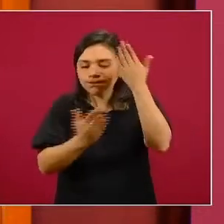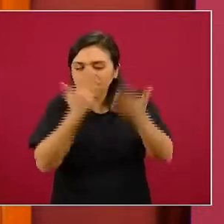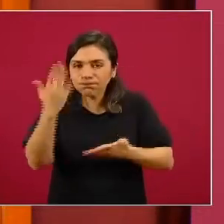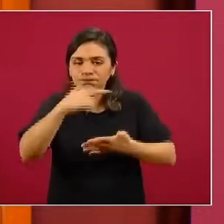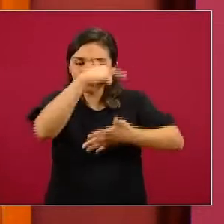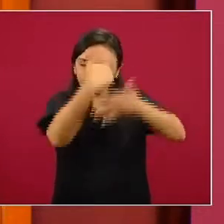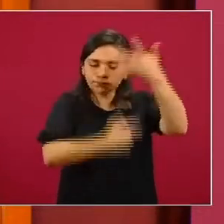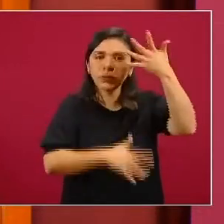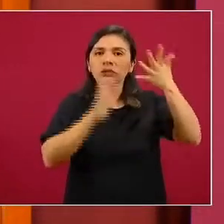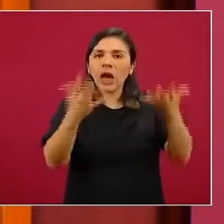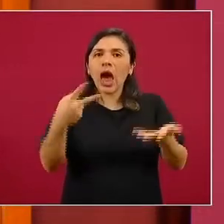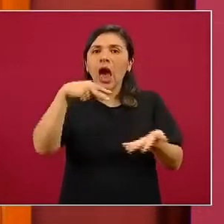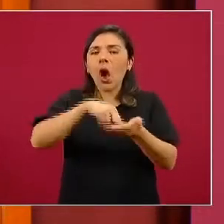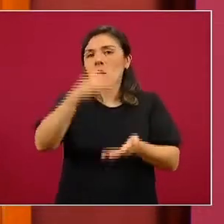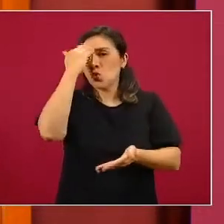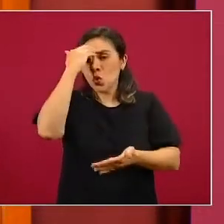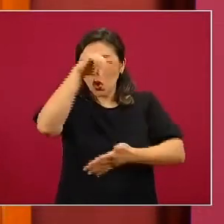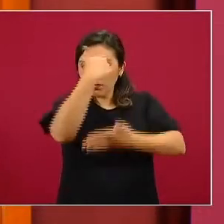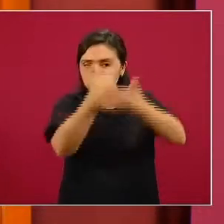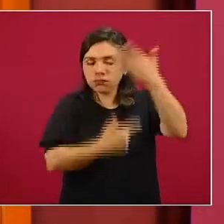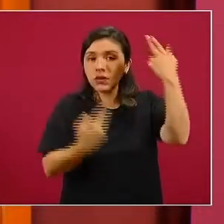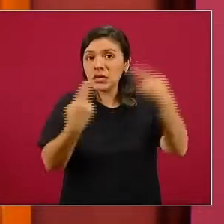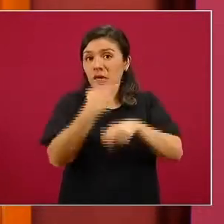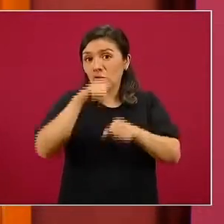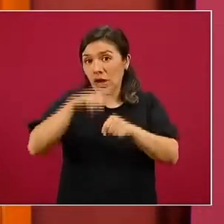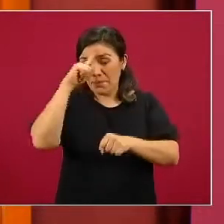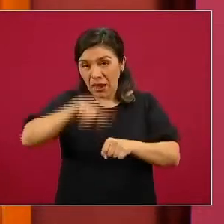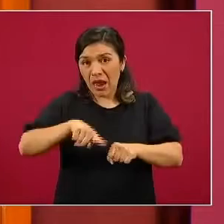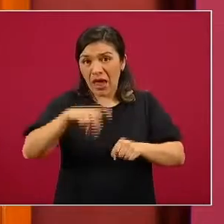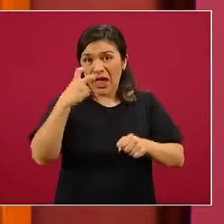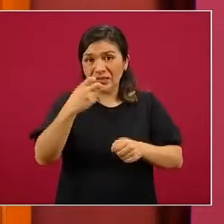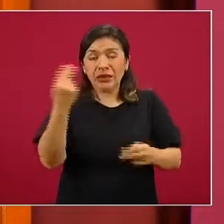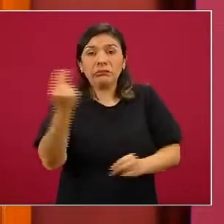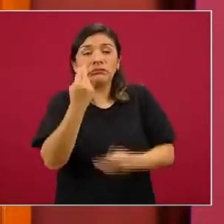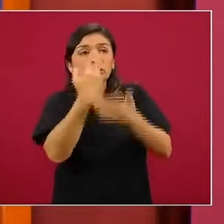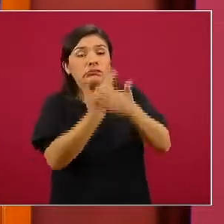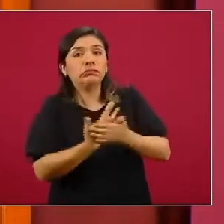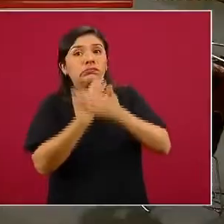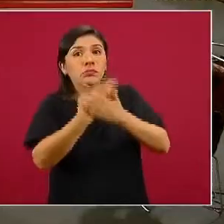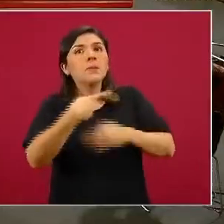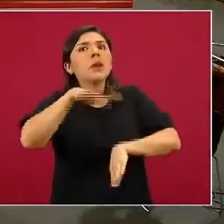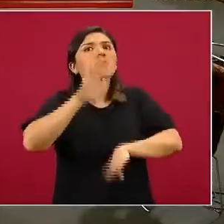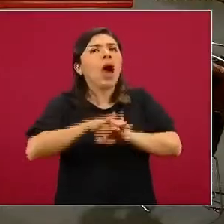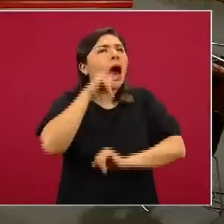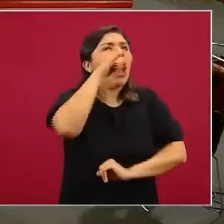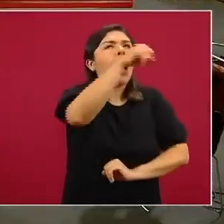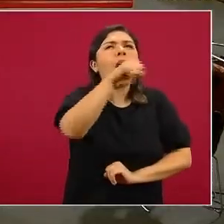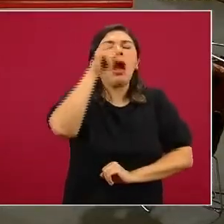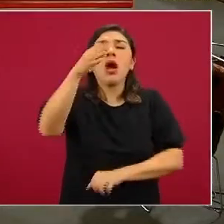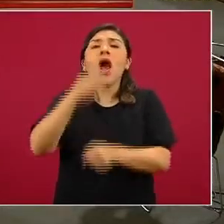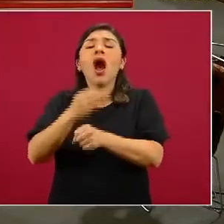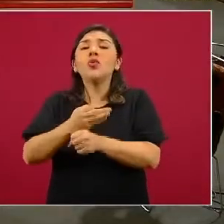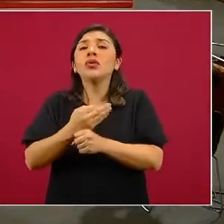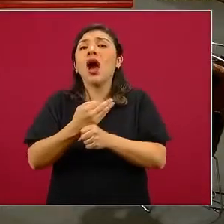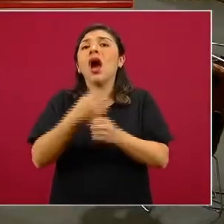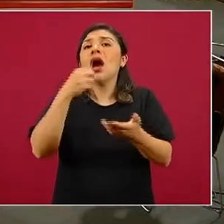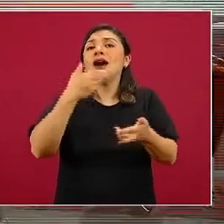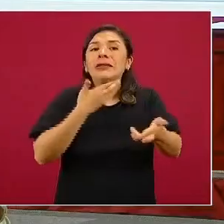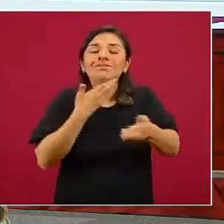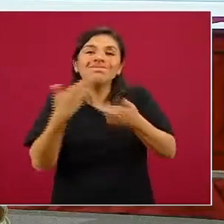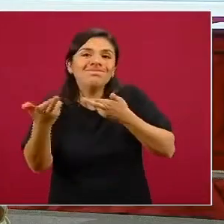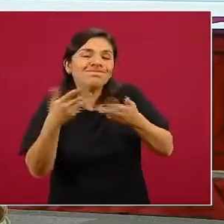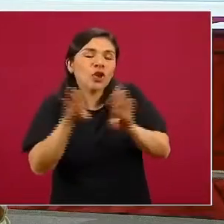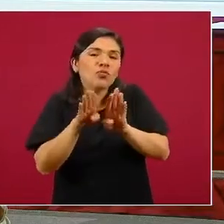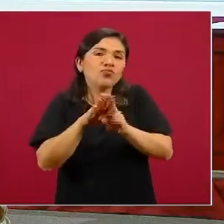ya se presentaron, que están en un registro nacional de trasplantes, pero hay muchos otros que están aún en proceso, y que incluso la